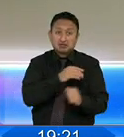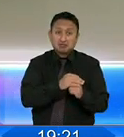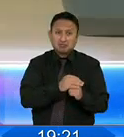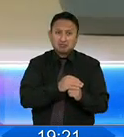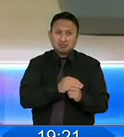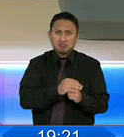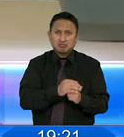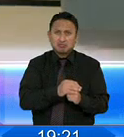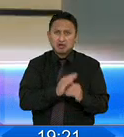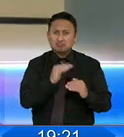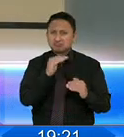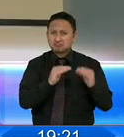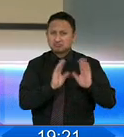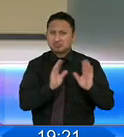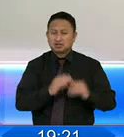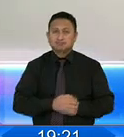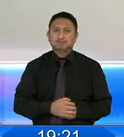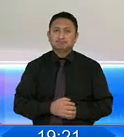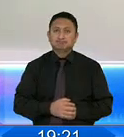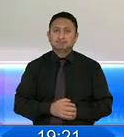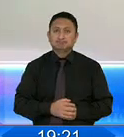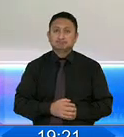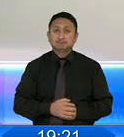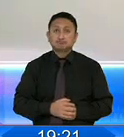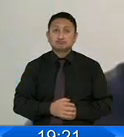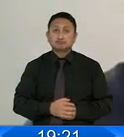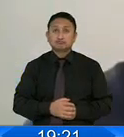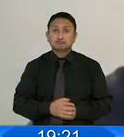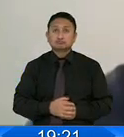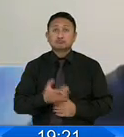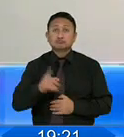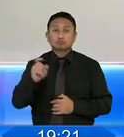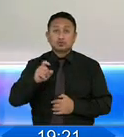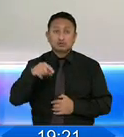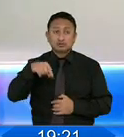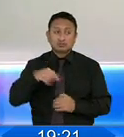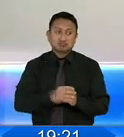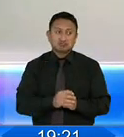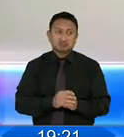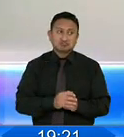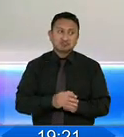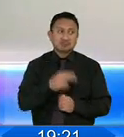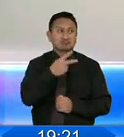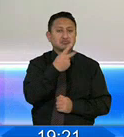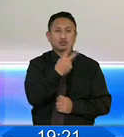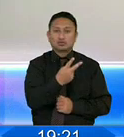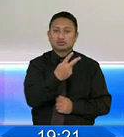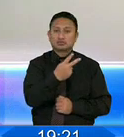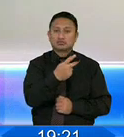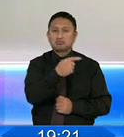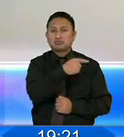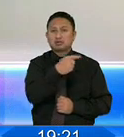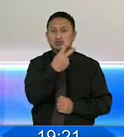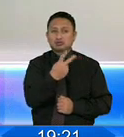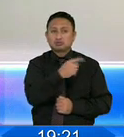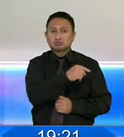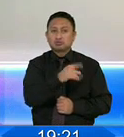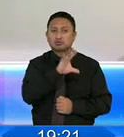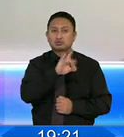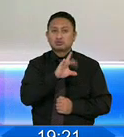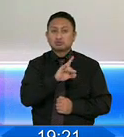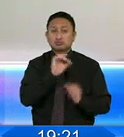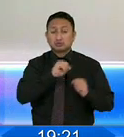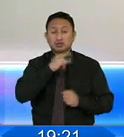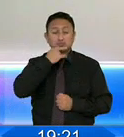para su conservación. Sí necesita, pues, de 2 a 8 grados, es decir, pues necesita una cadena de frío de una nevera. Y